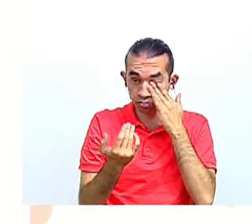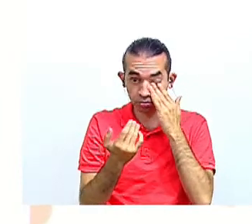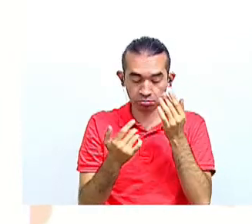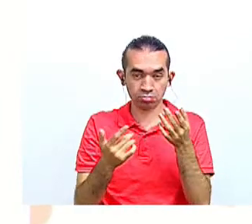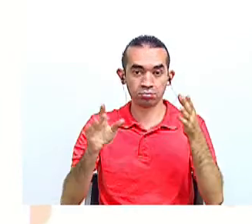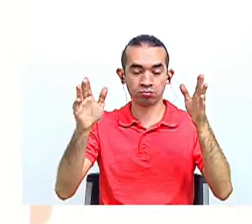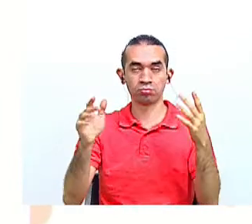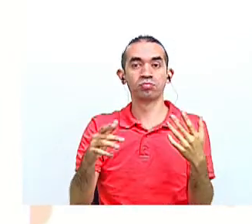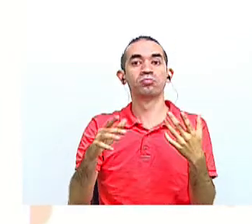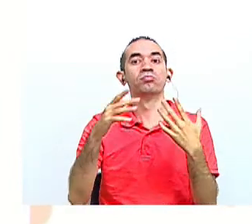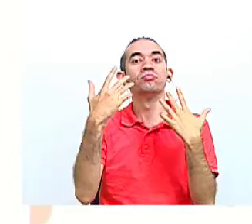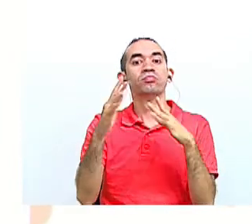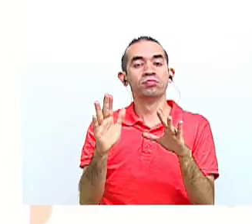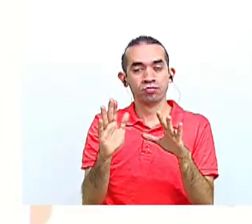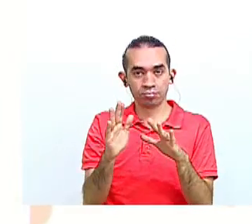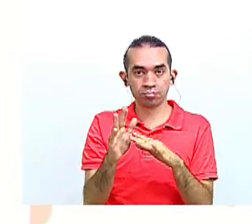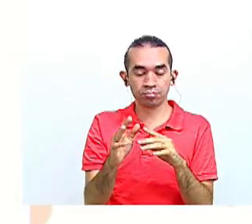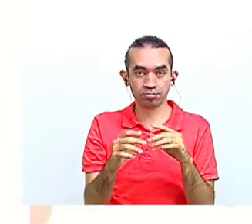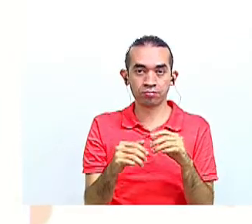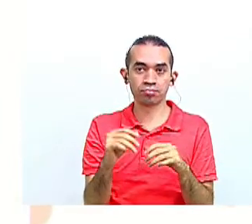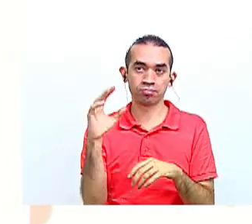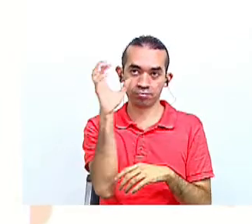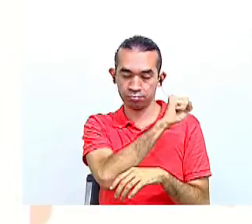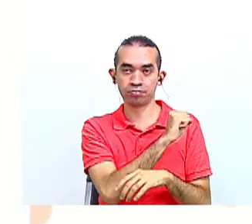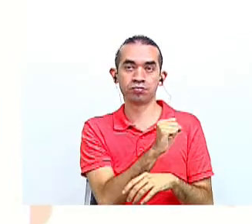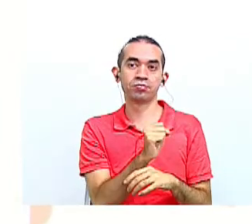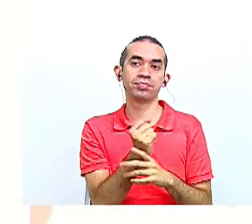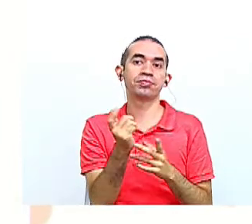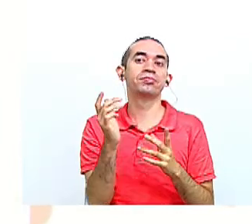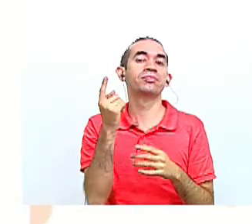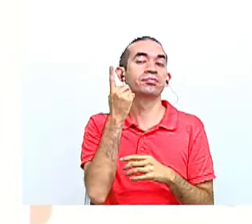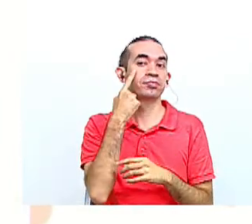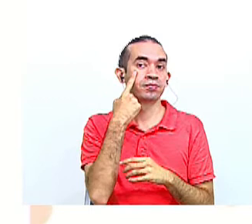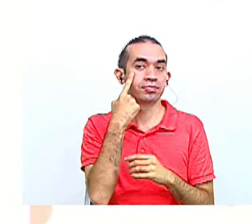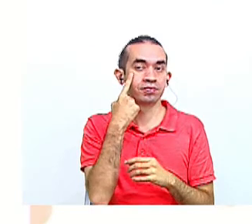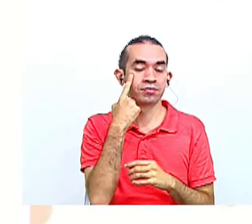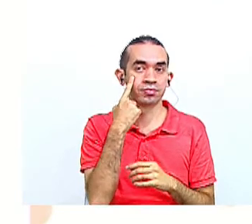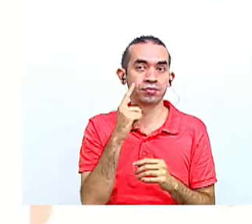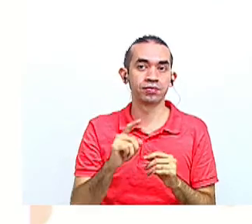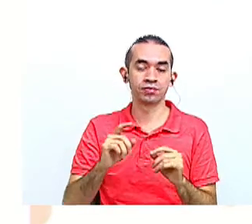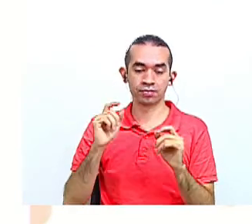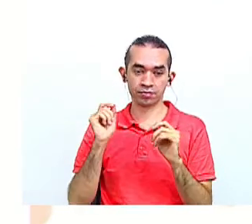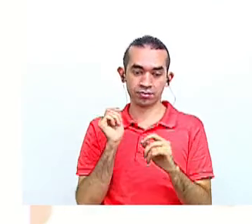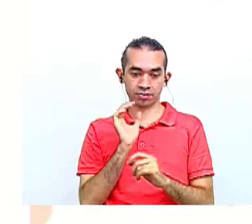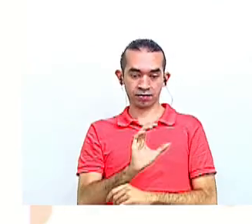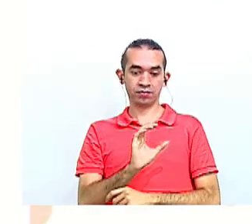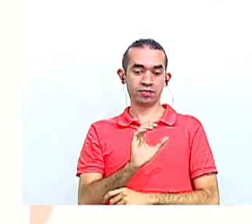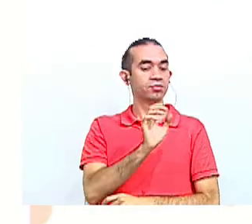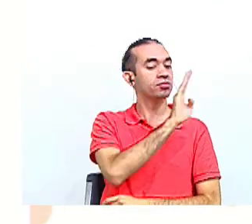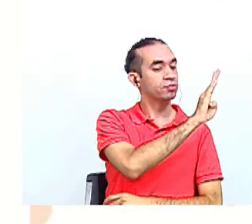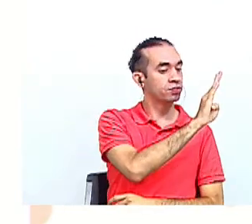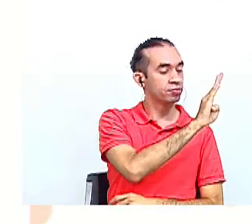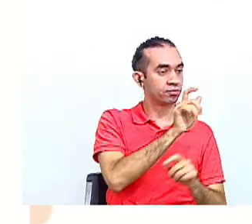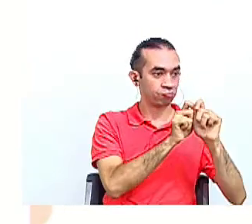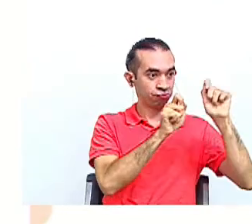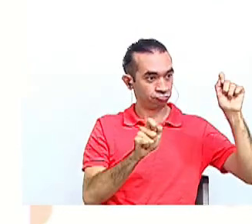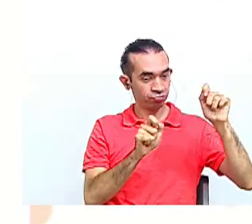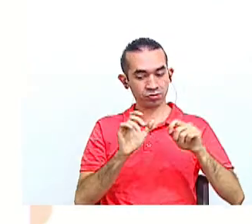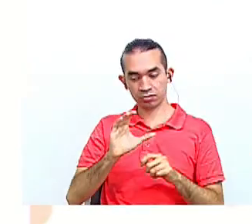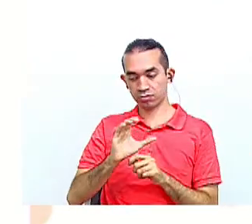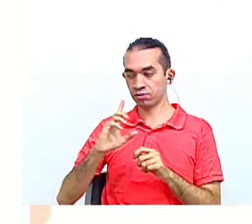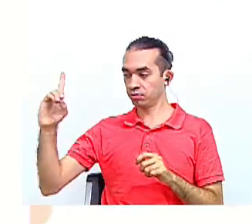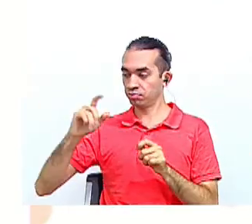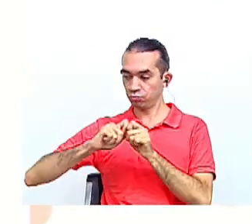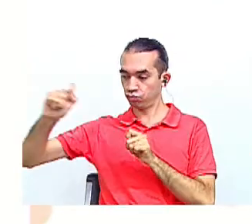medida. Y si logramos encontrar que CB sea congruente con CD.